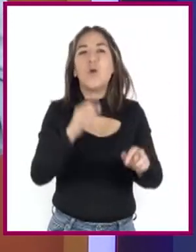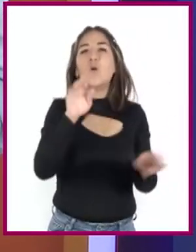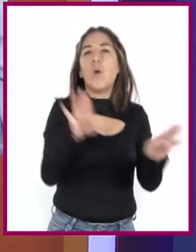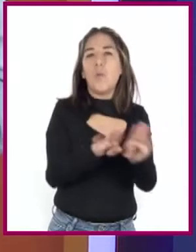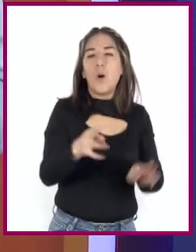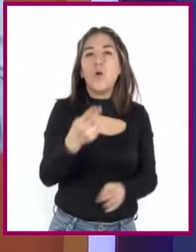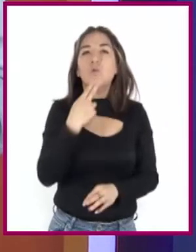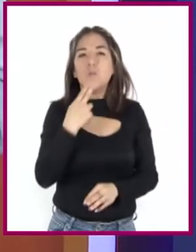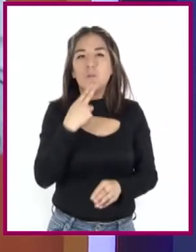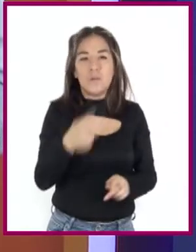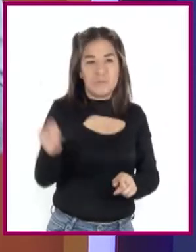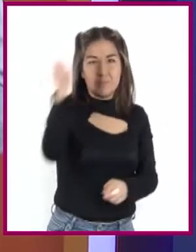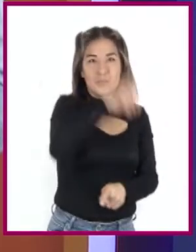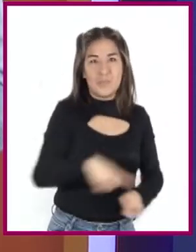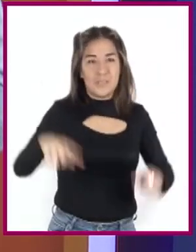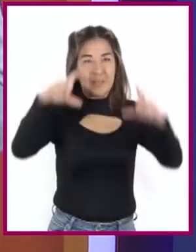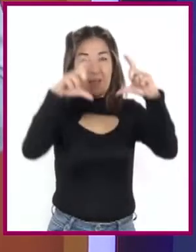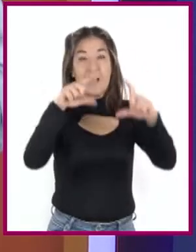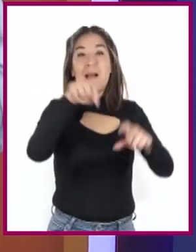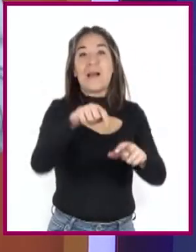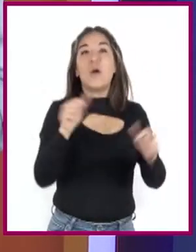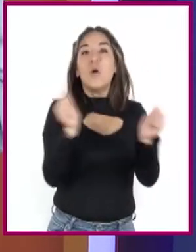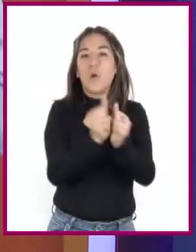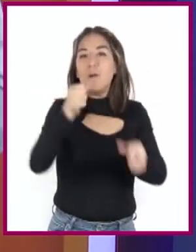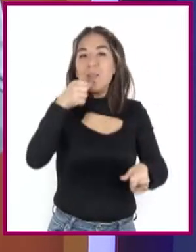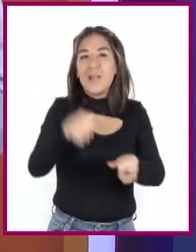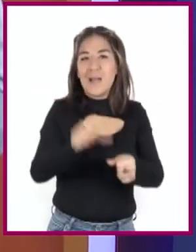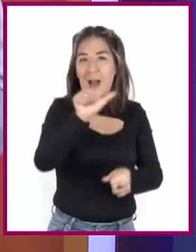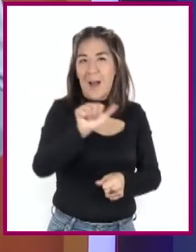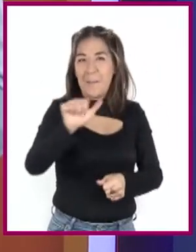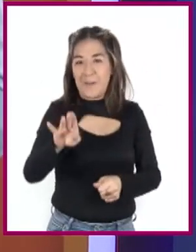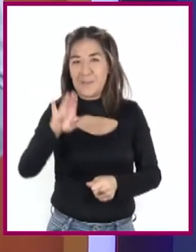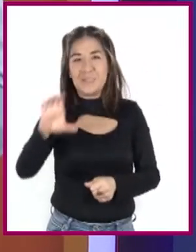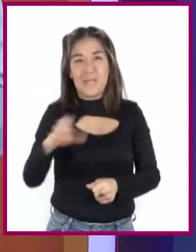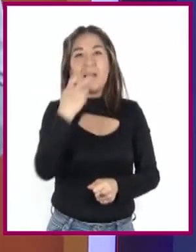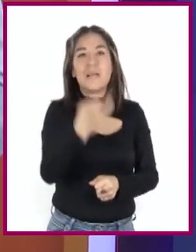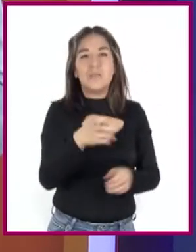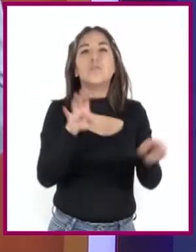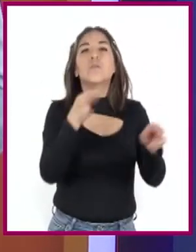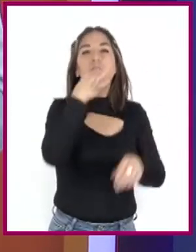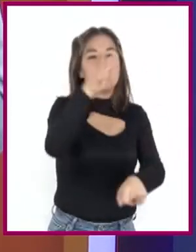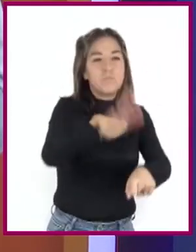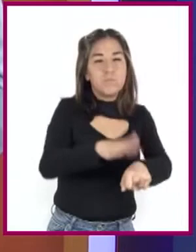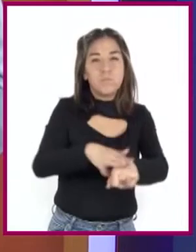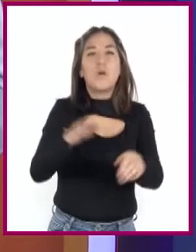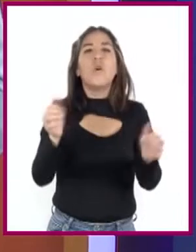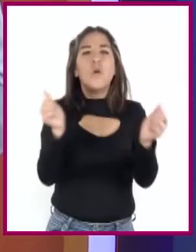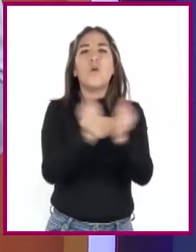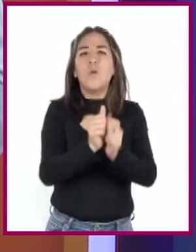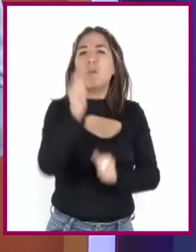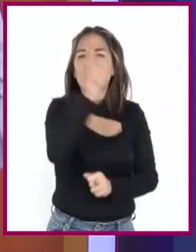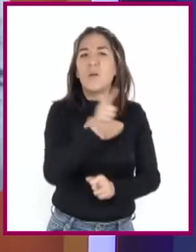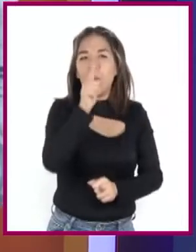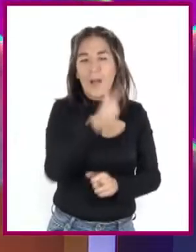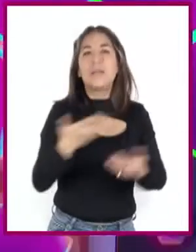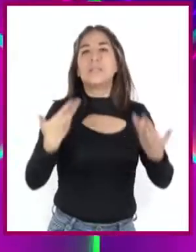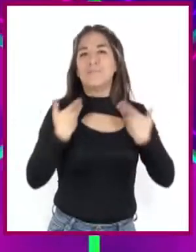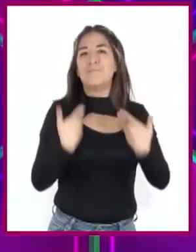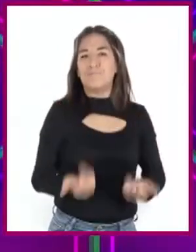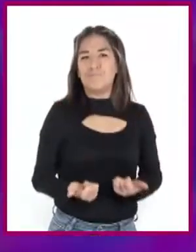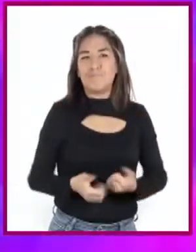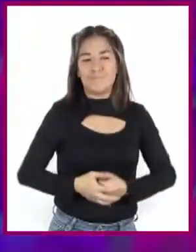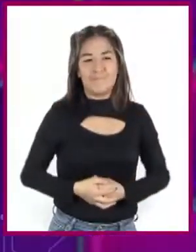una rueda con las letras del alfabeto, imprimía directamente el mensaje transmitido en un lenguaje comprensible.